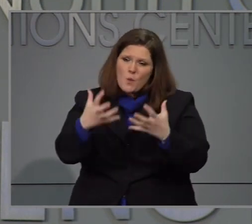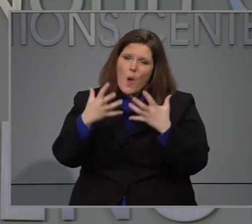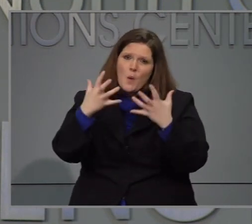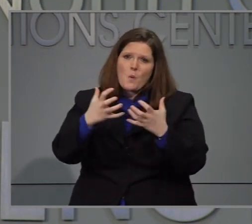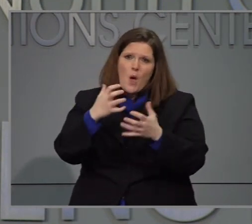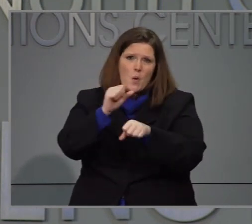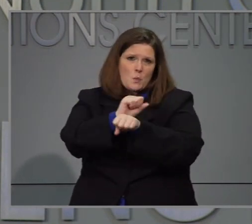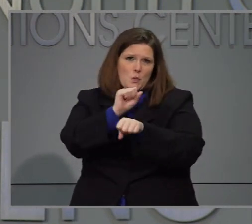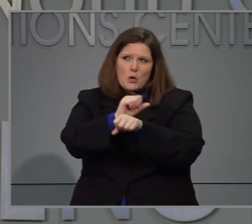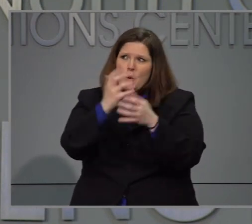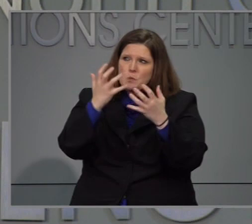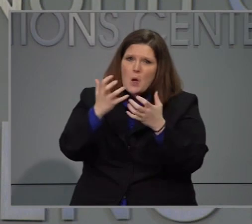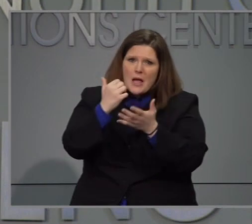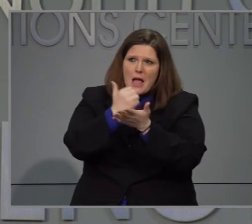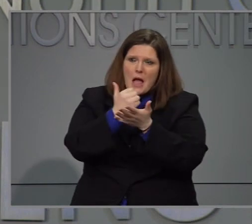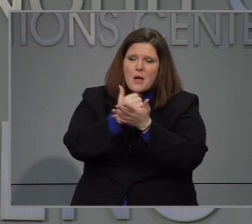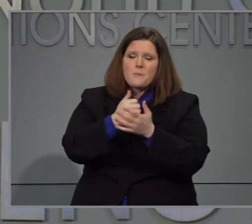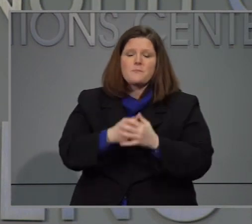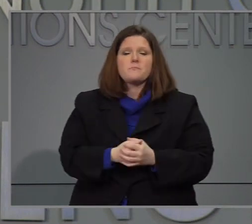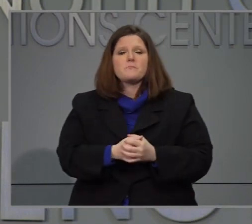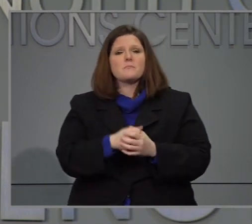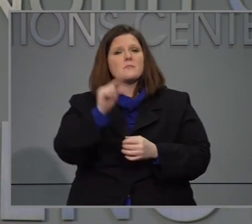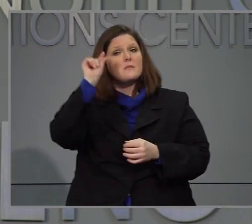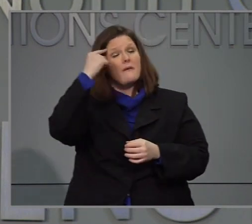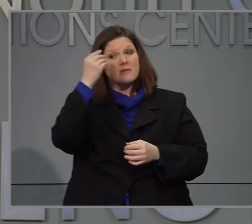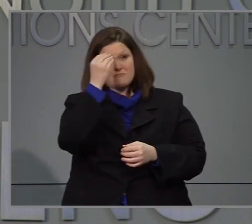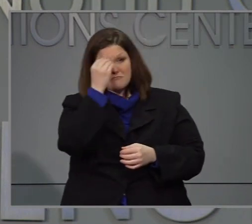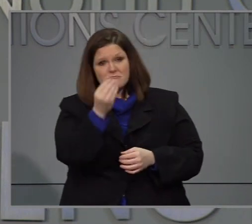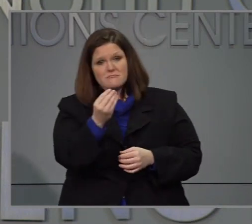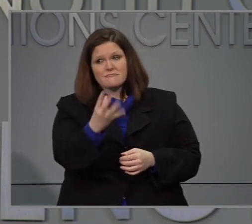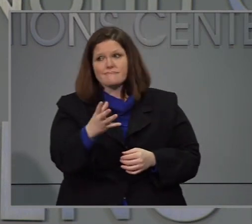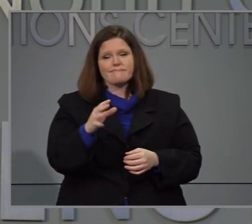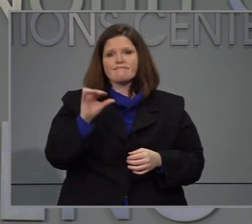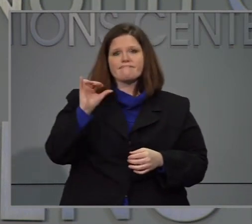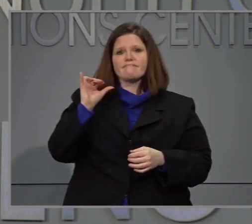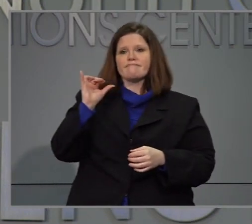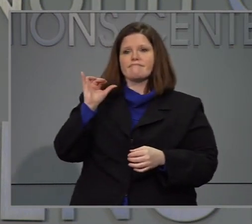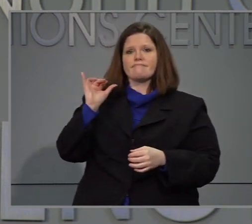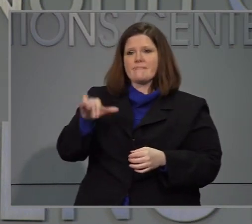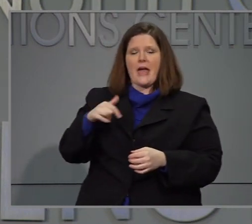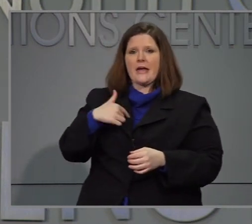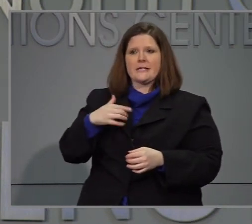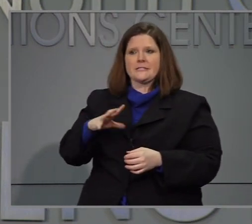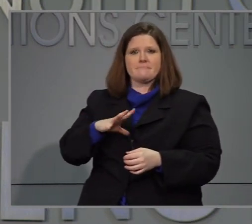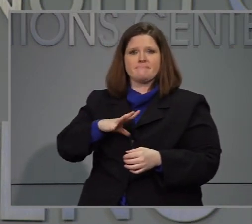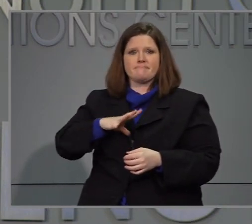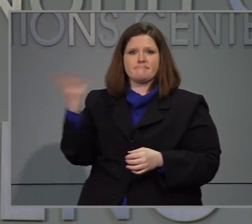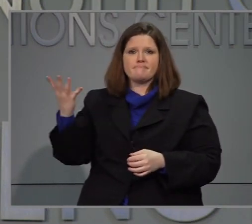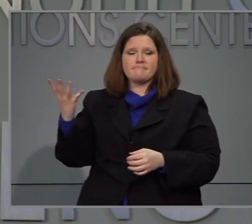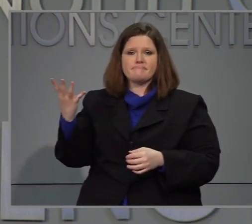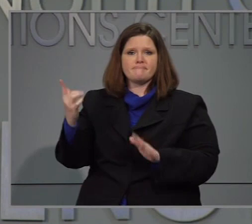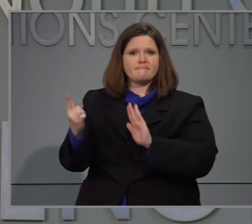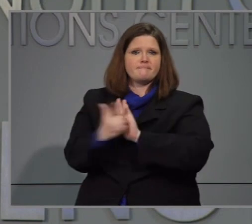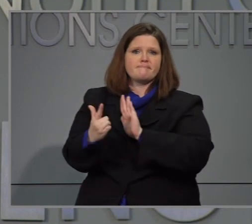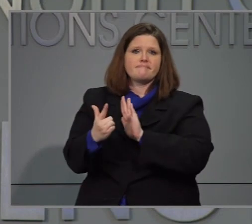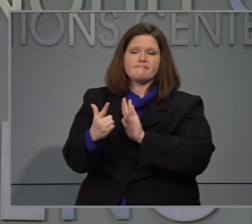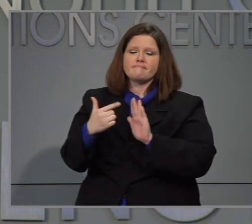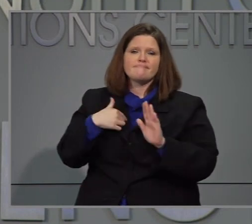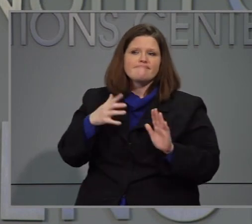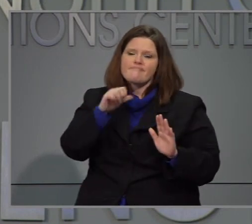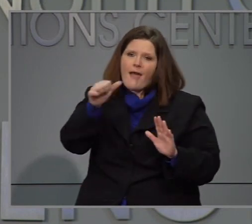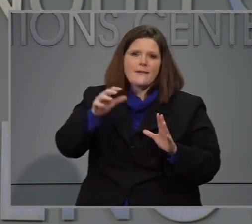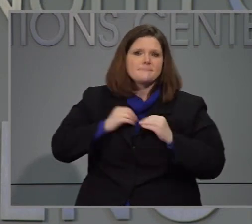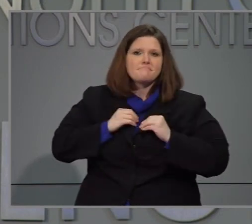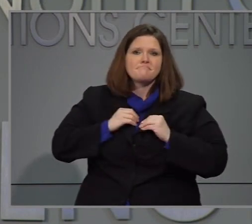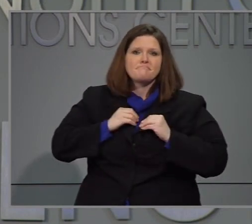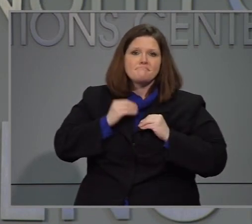ayuda? Respuesta: no es aceptable que una persona desempleada no pueda acceder a esta información.